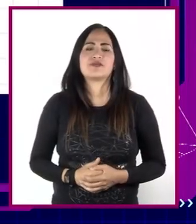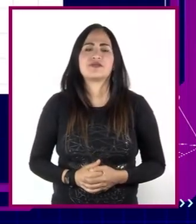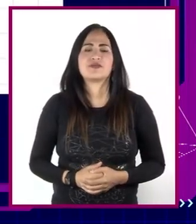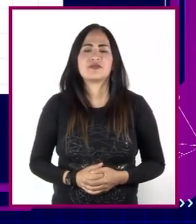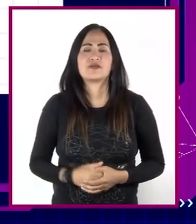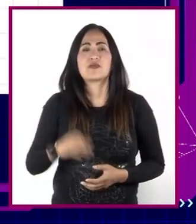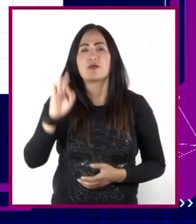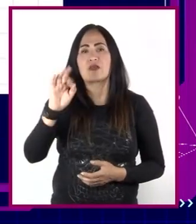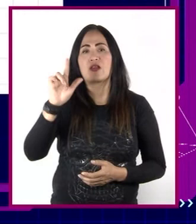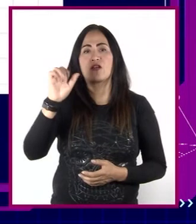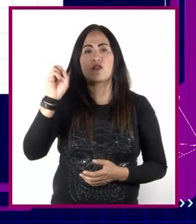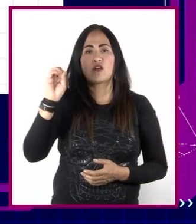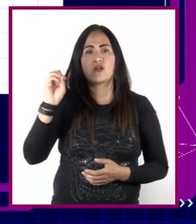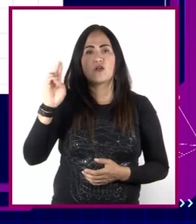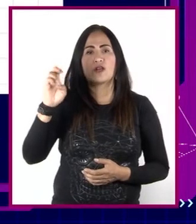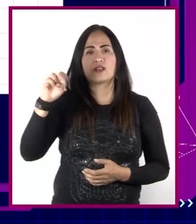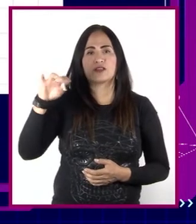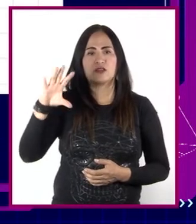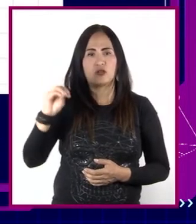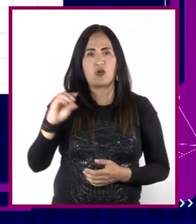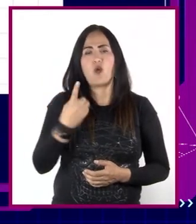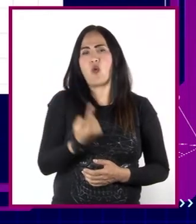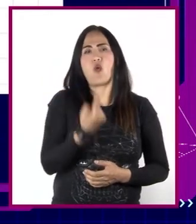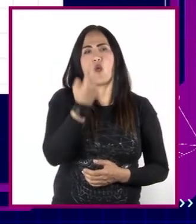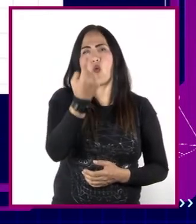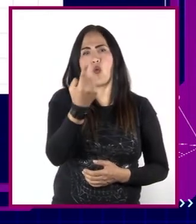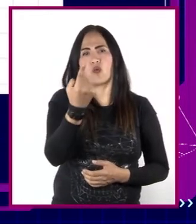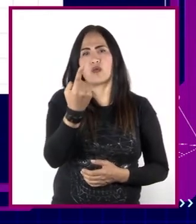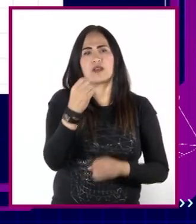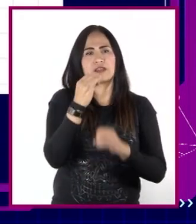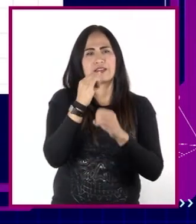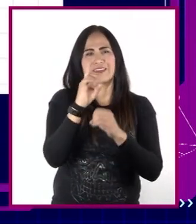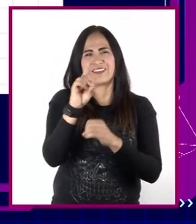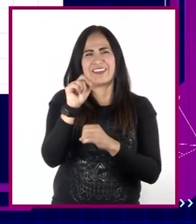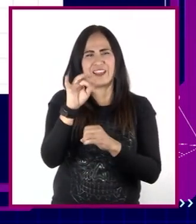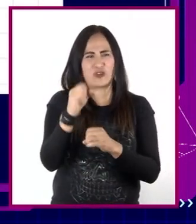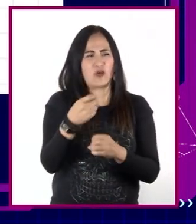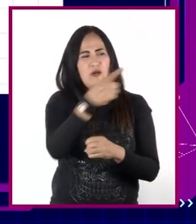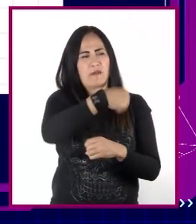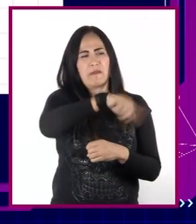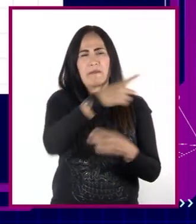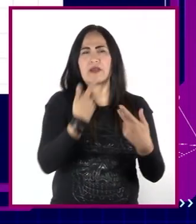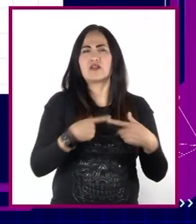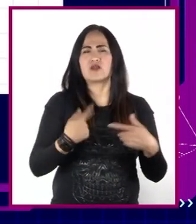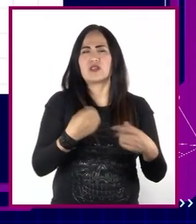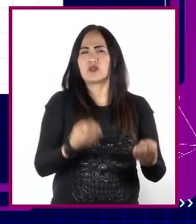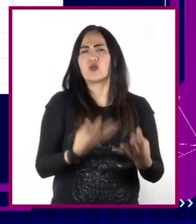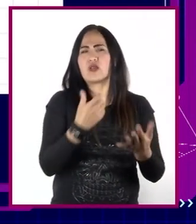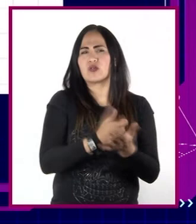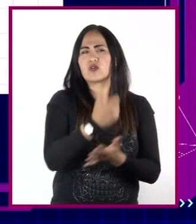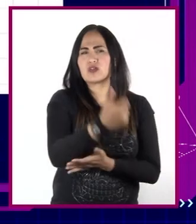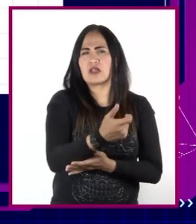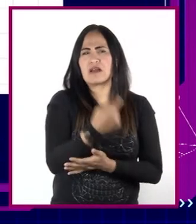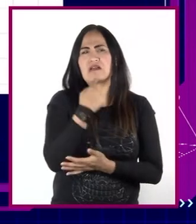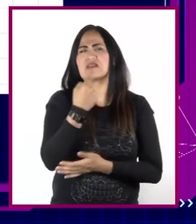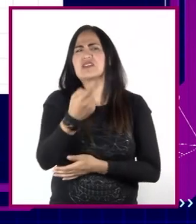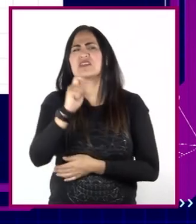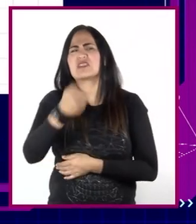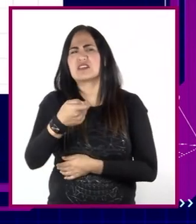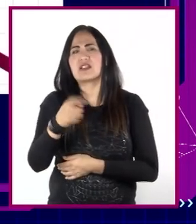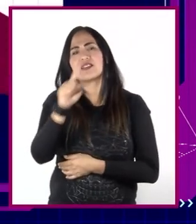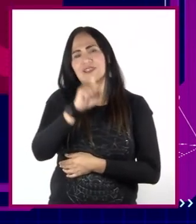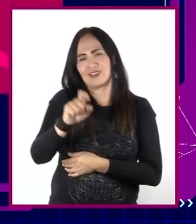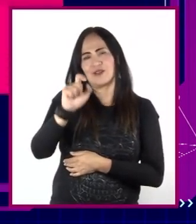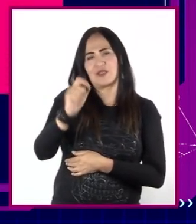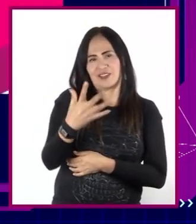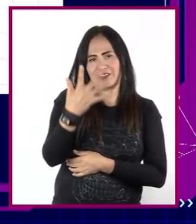si Florencio tuviera que dar un solo dato sobre lo que ganan sus trabajadores, sería 125 pesos.